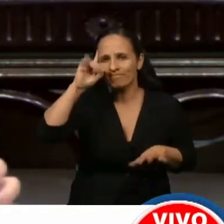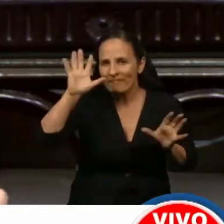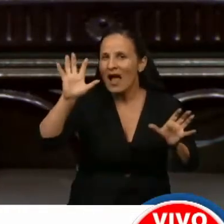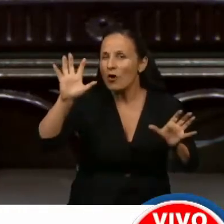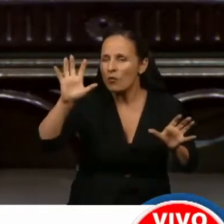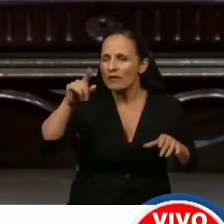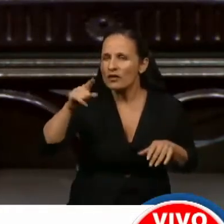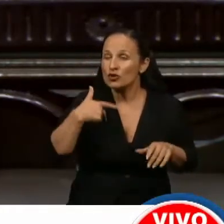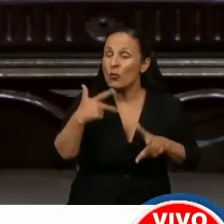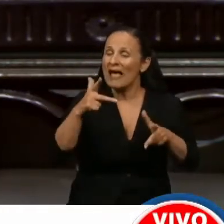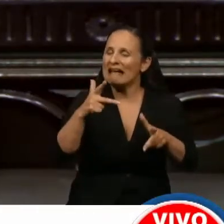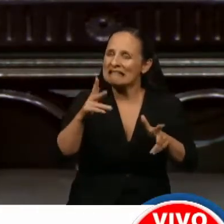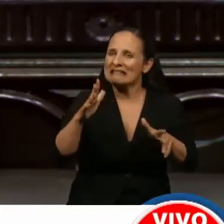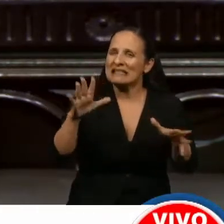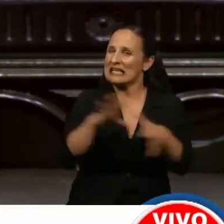que pueda,